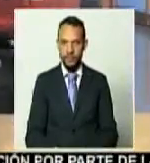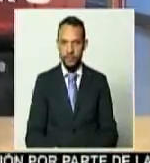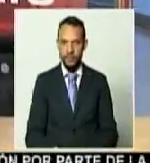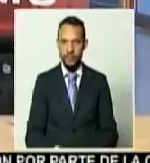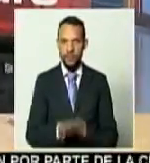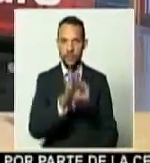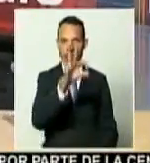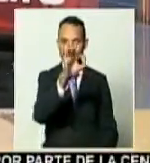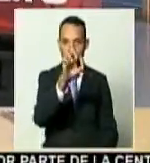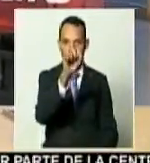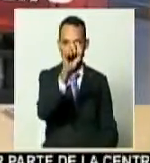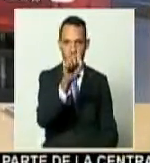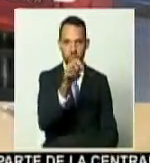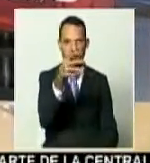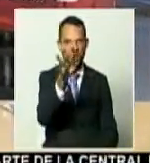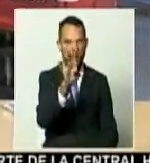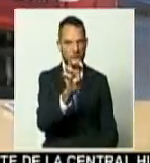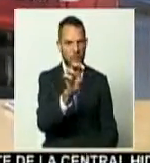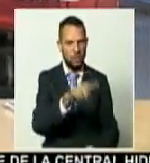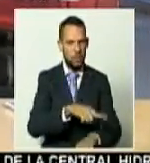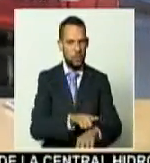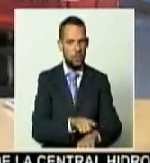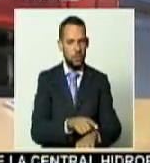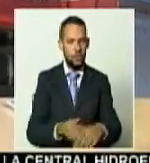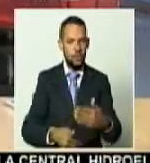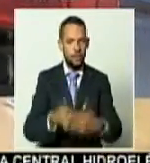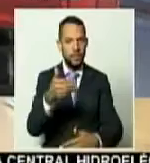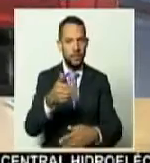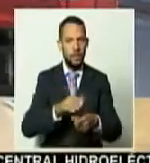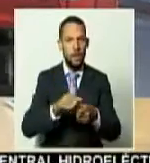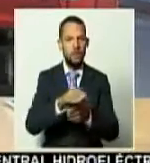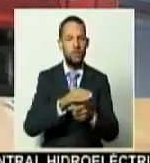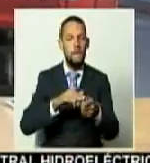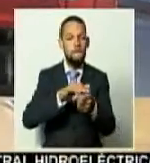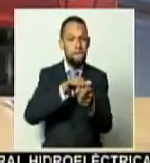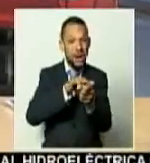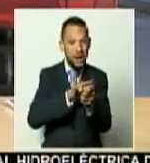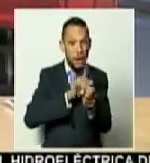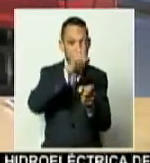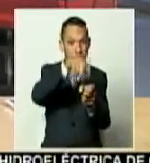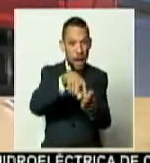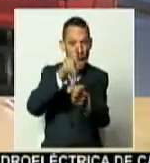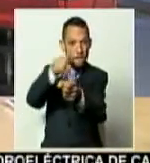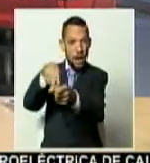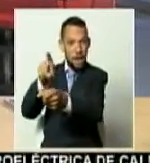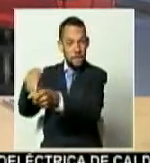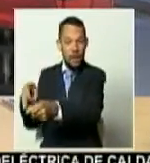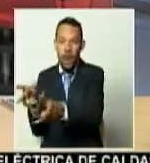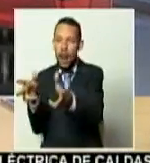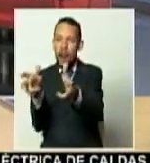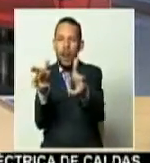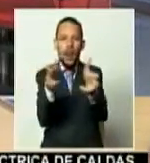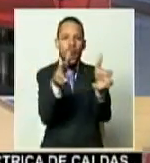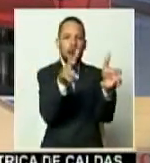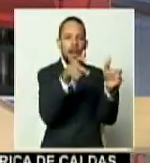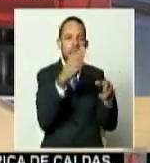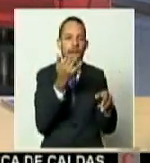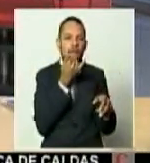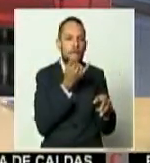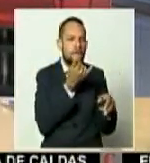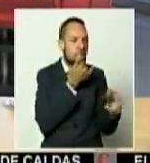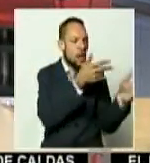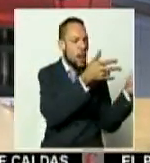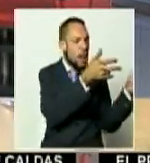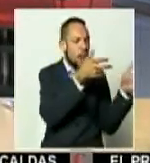Las 8 de la noche, 19 minutos, comenzamos Telecafé en tu barrio, donde escuchamos todas las peticiones de los ciudadanos del Triángulo del Café, desde